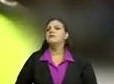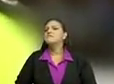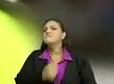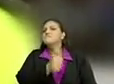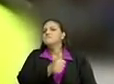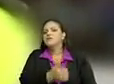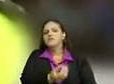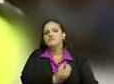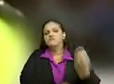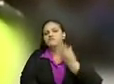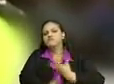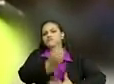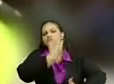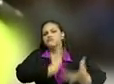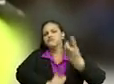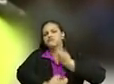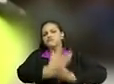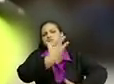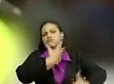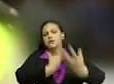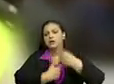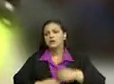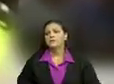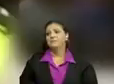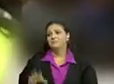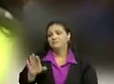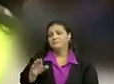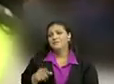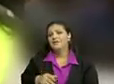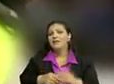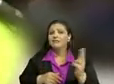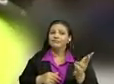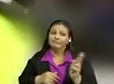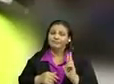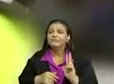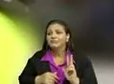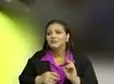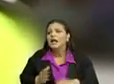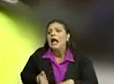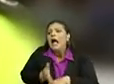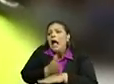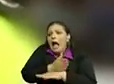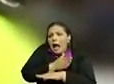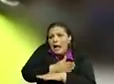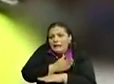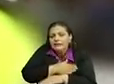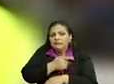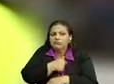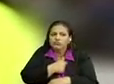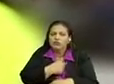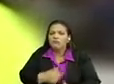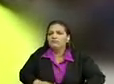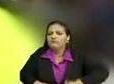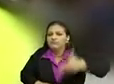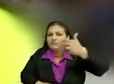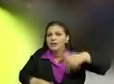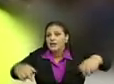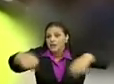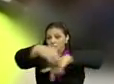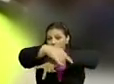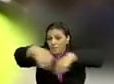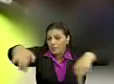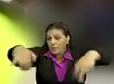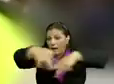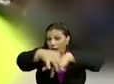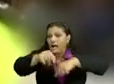edad, manifiesta que minutos antes habían venido cometiendo diferente tipo de robos,